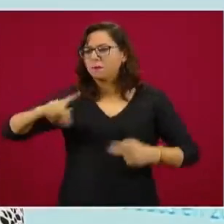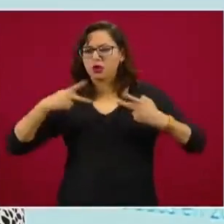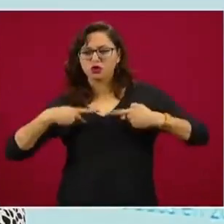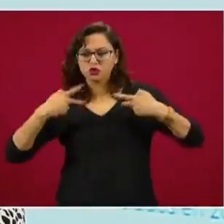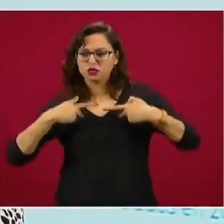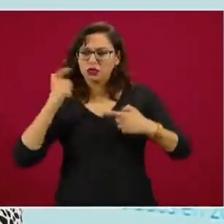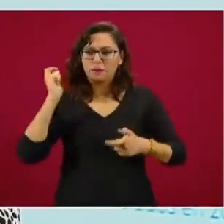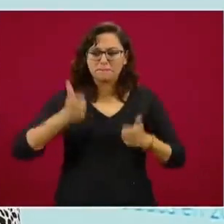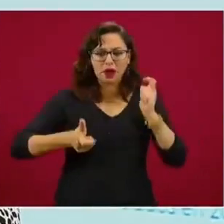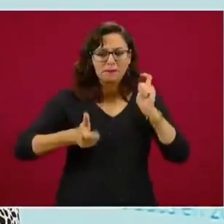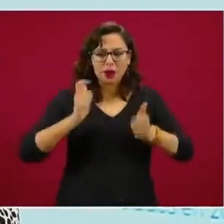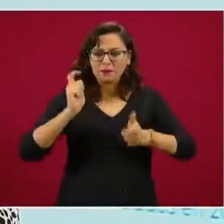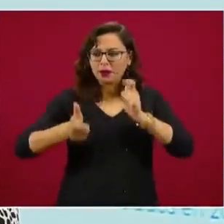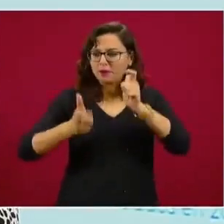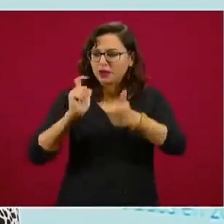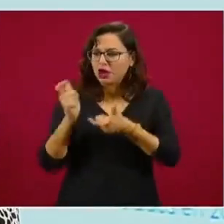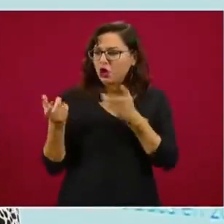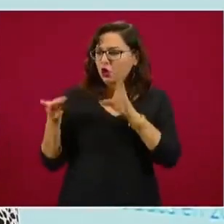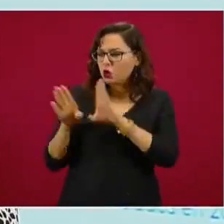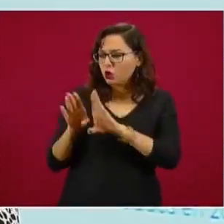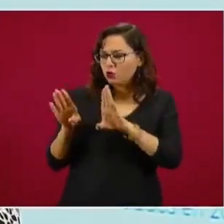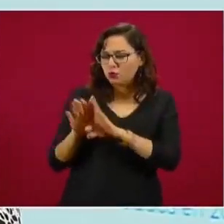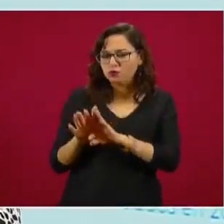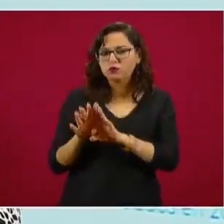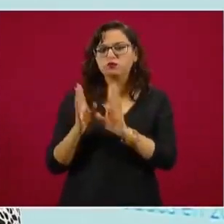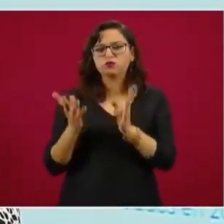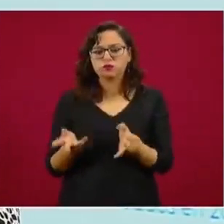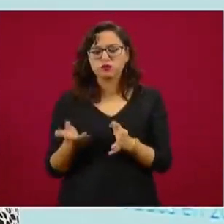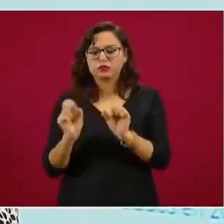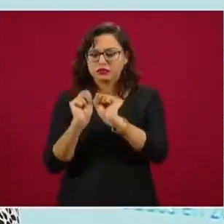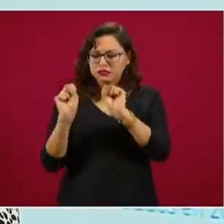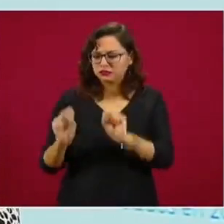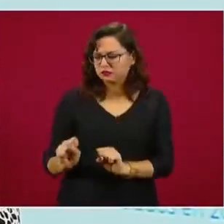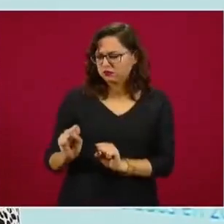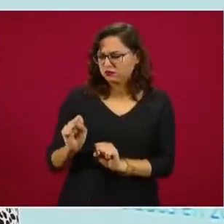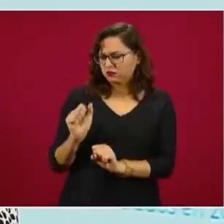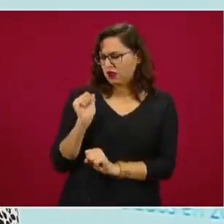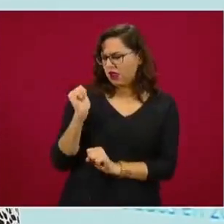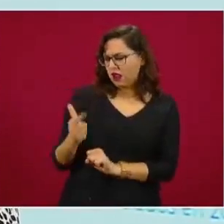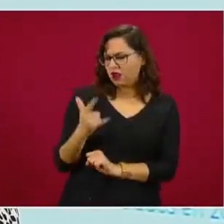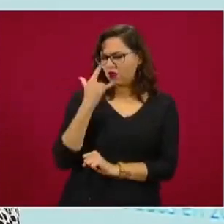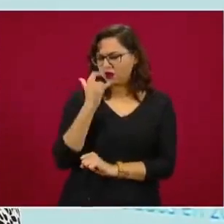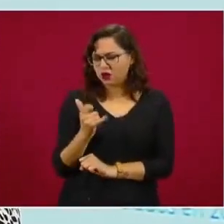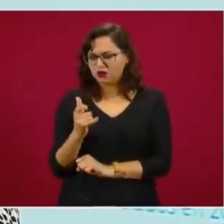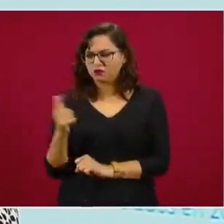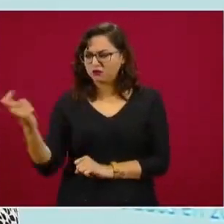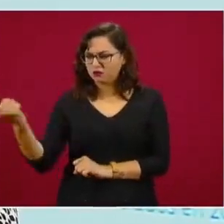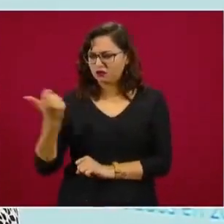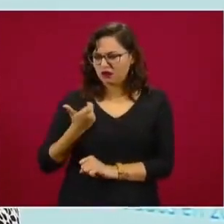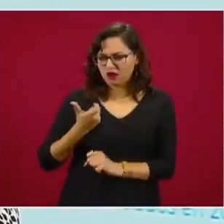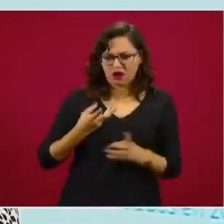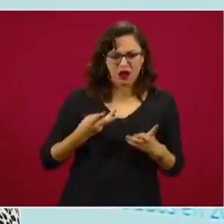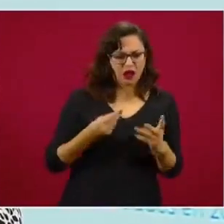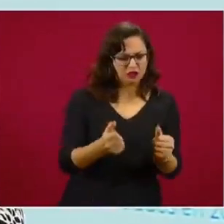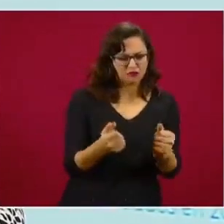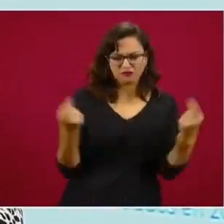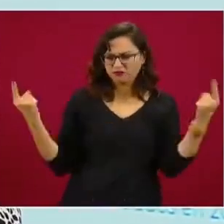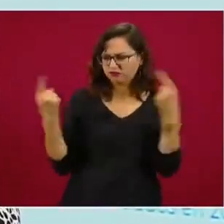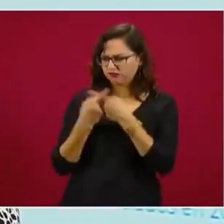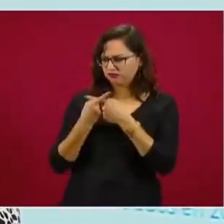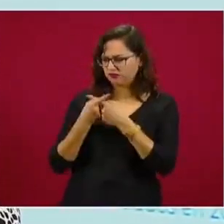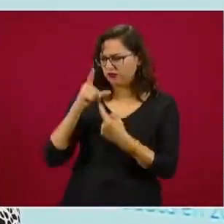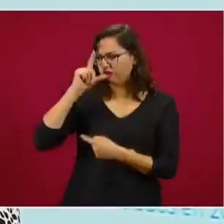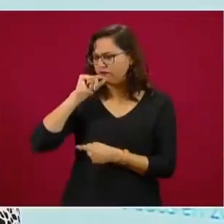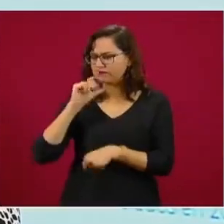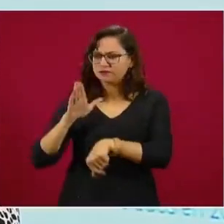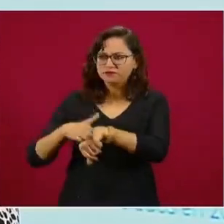impuestos. Entonces, si nosotros observábamos por sistema alguna diferencia entre el ingreso y el gasto y las declaraciones, pues le